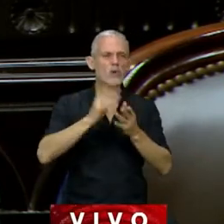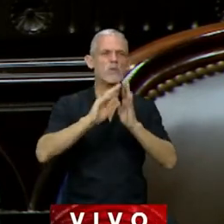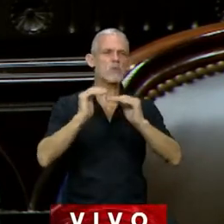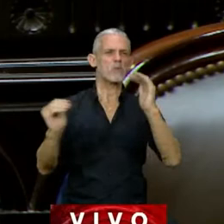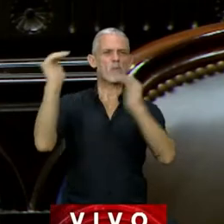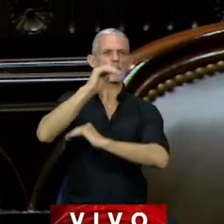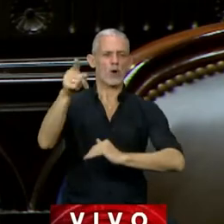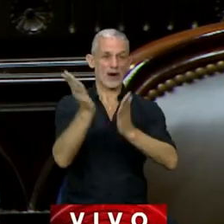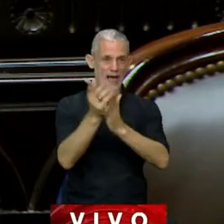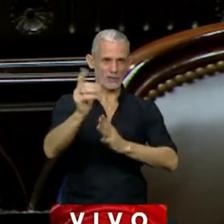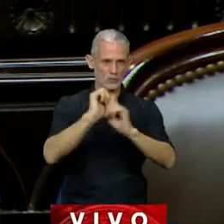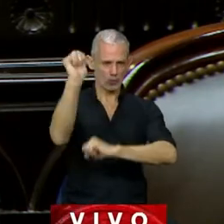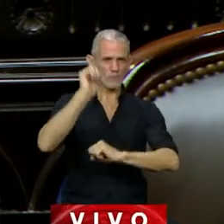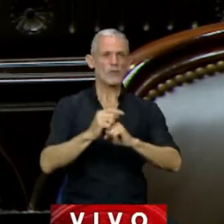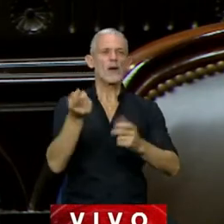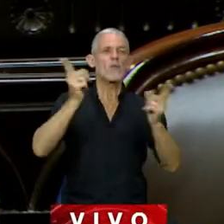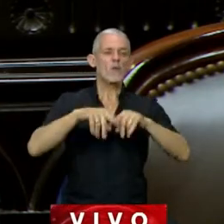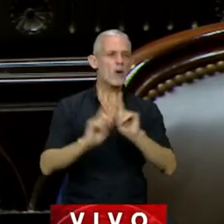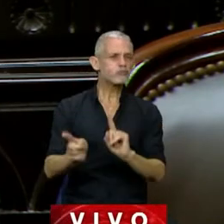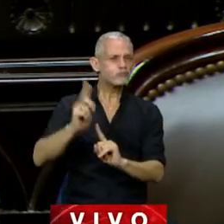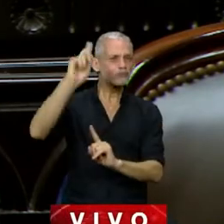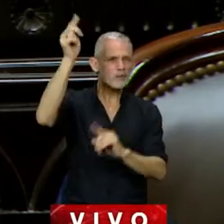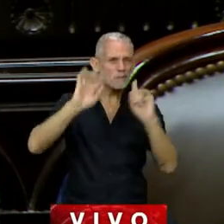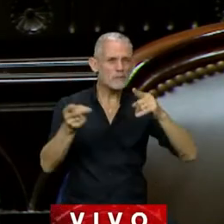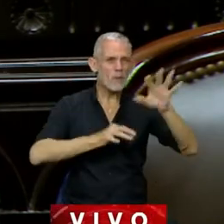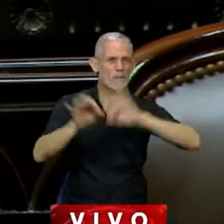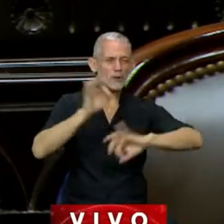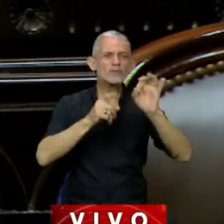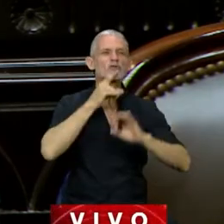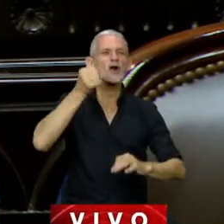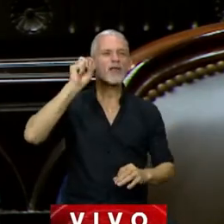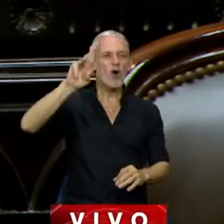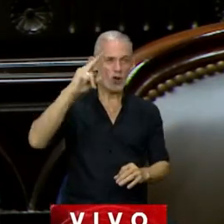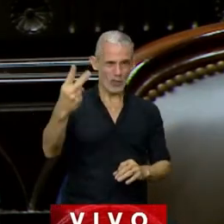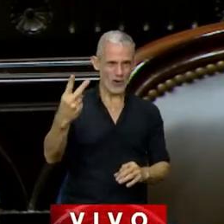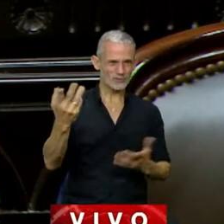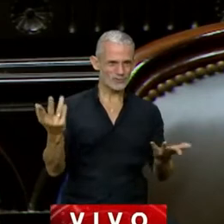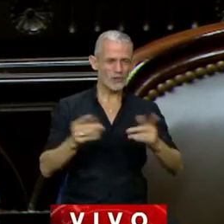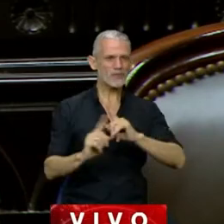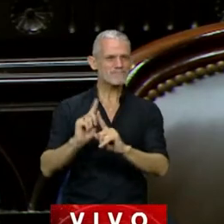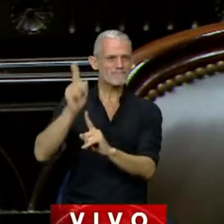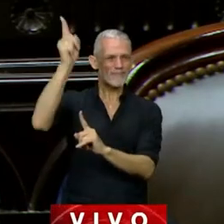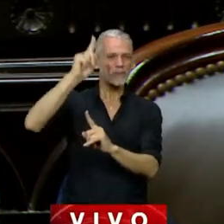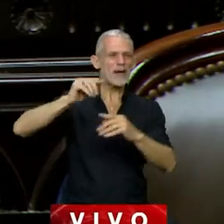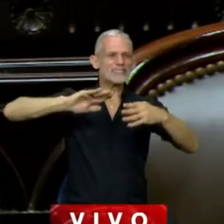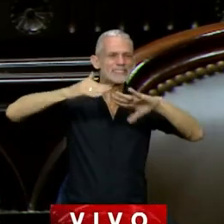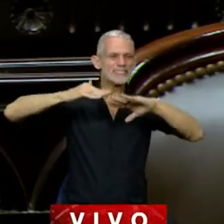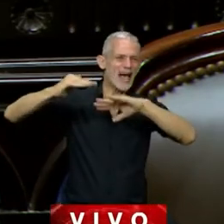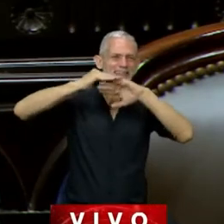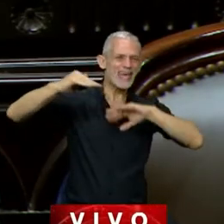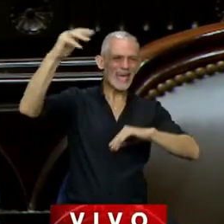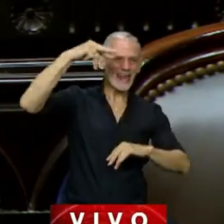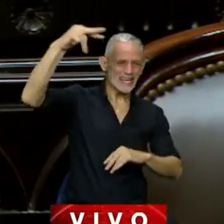posgrado. Recuperamos el programa espacial con el proyecto Tornador 2, con los